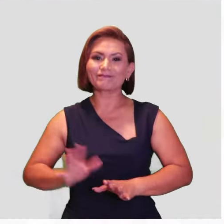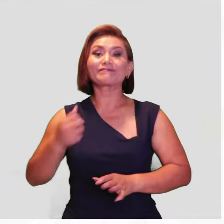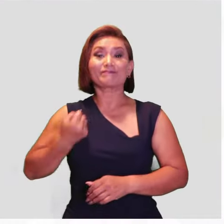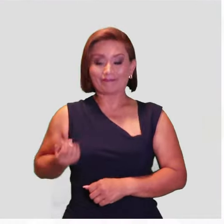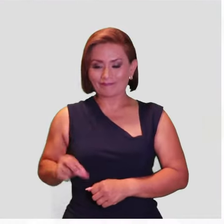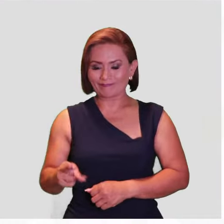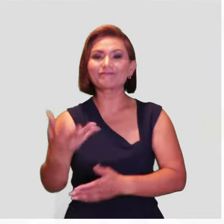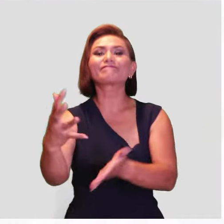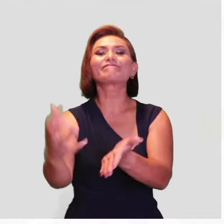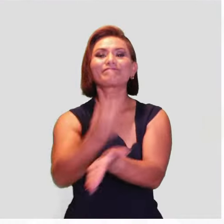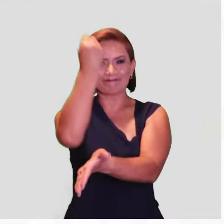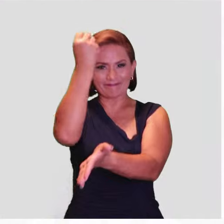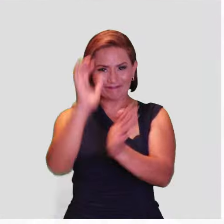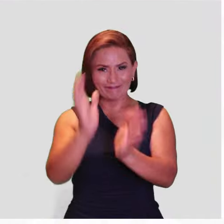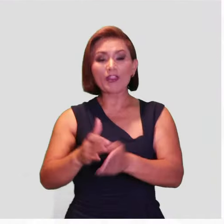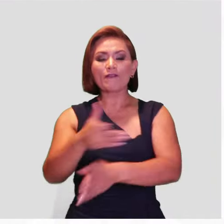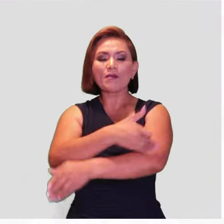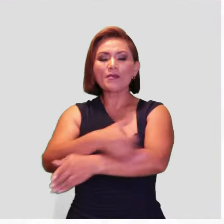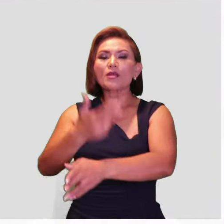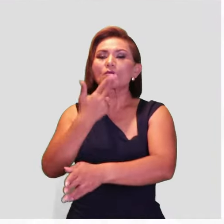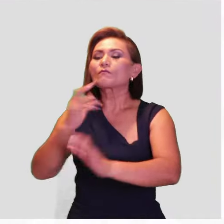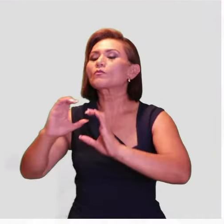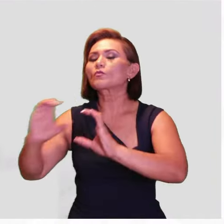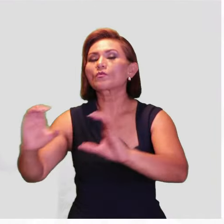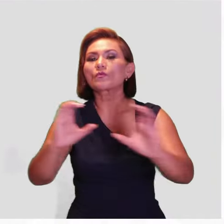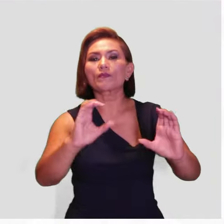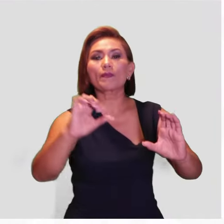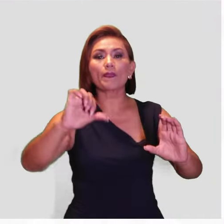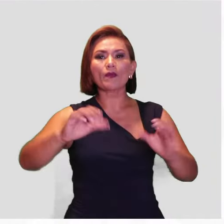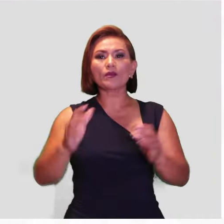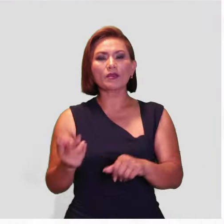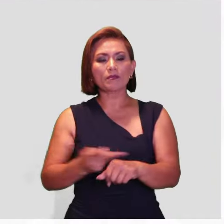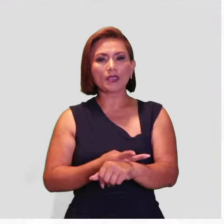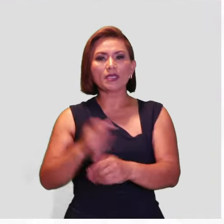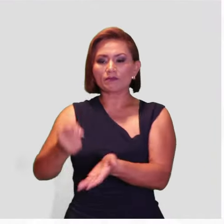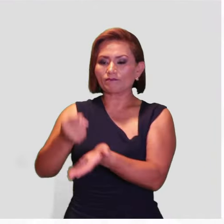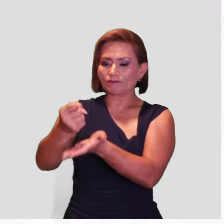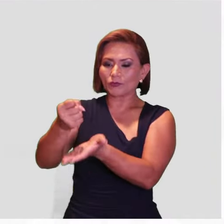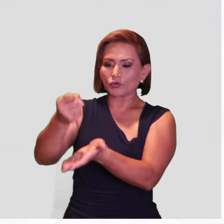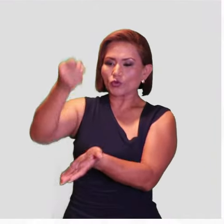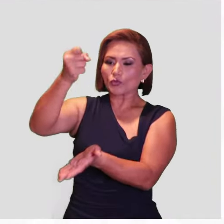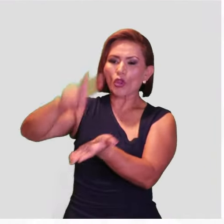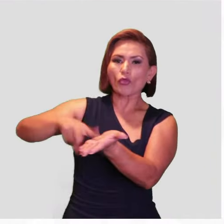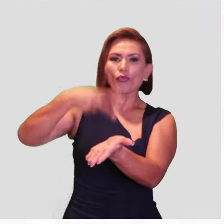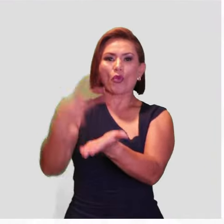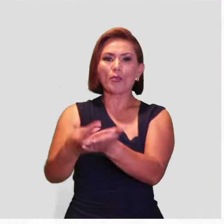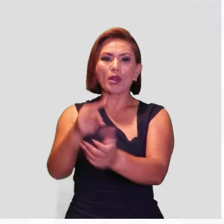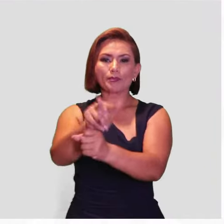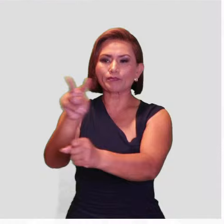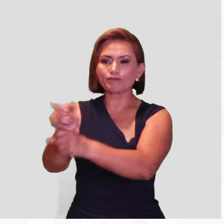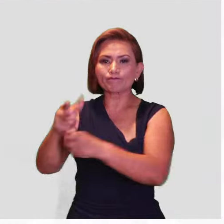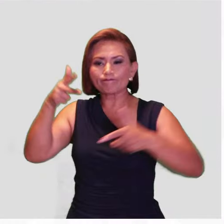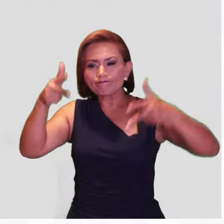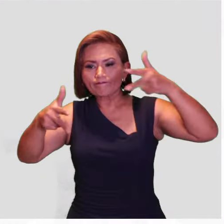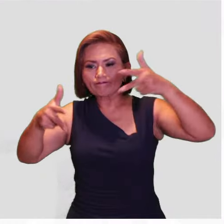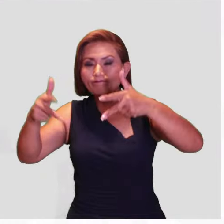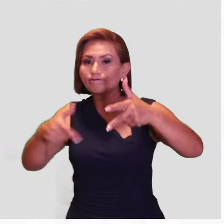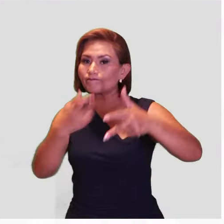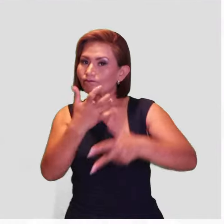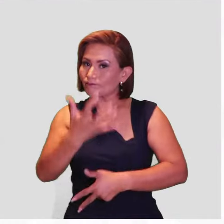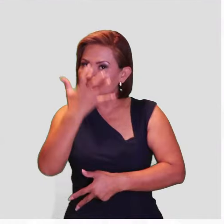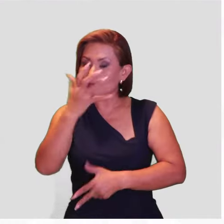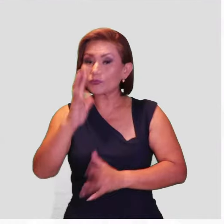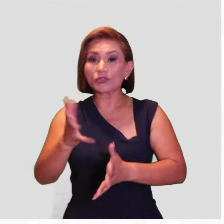Juan. Hemos cuidado a nuestras familias. Hoy como nunca hay un desdoble de la inversión en videovigilancia, que es cosa muy seria. Nosotros tenemos ya